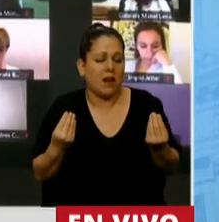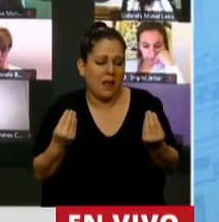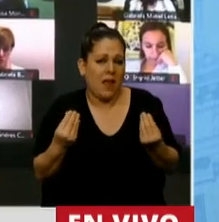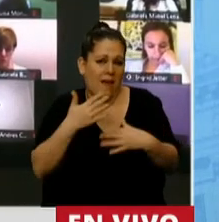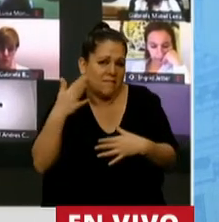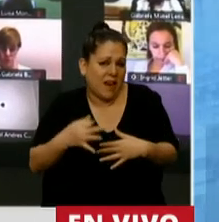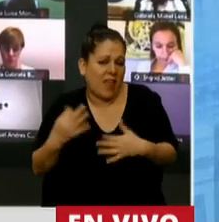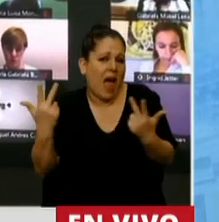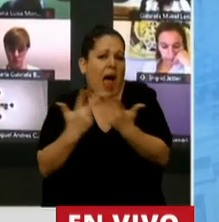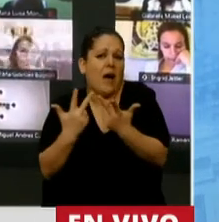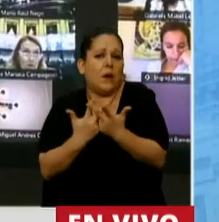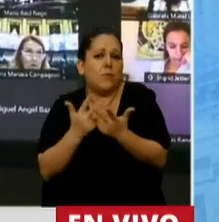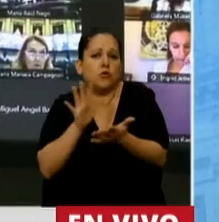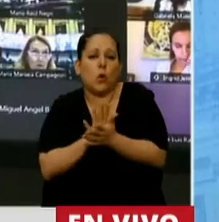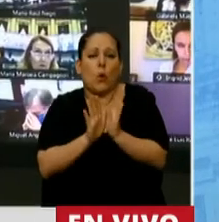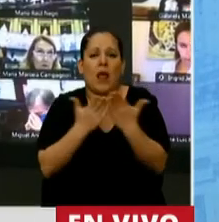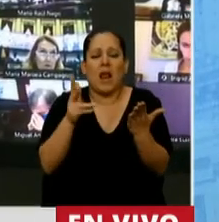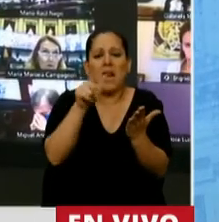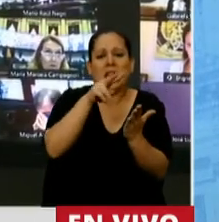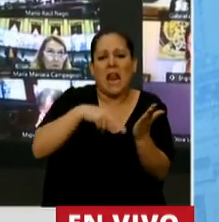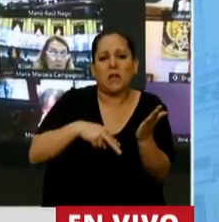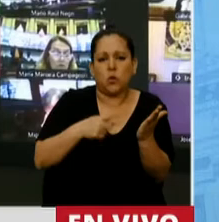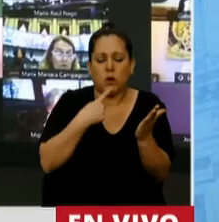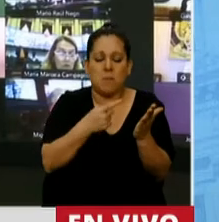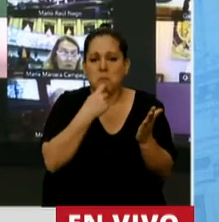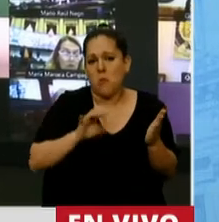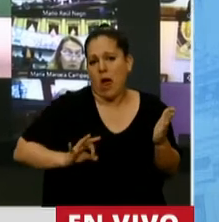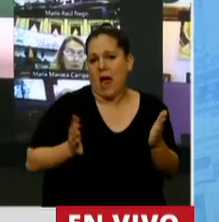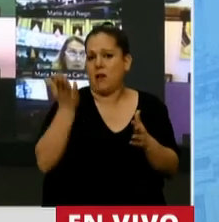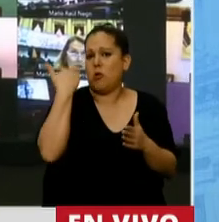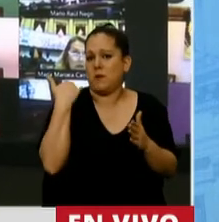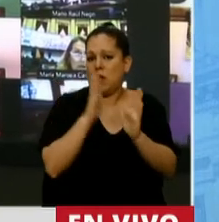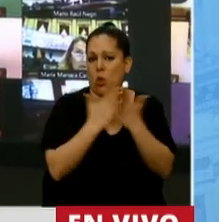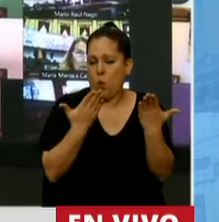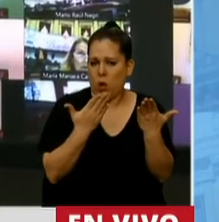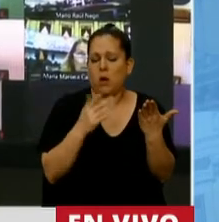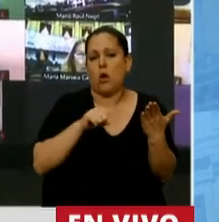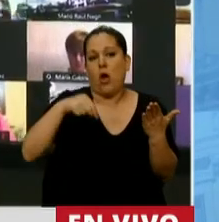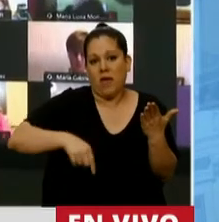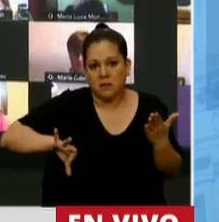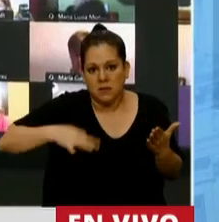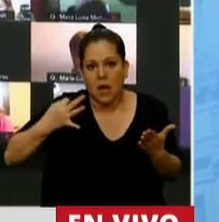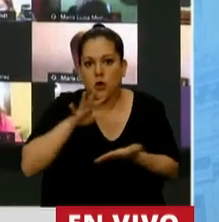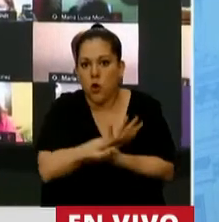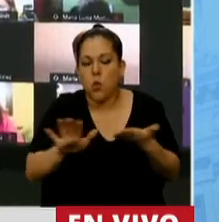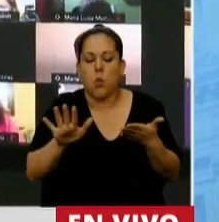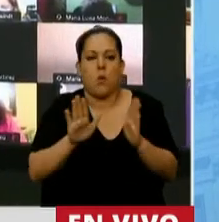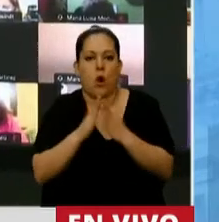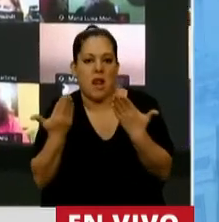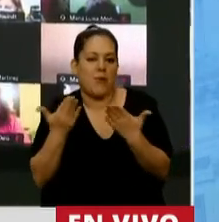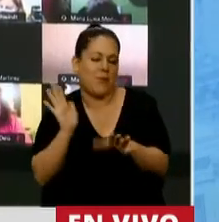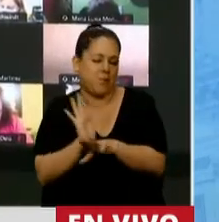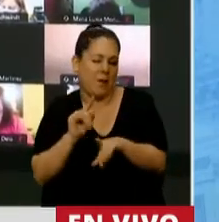hablemos un poco de literatura, ¿no? El año pasado un libro, sinceramente, este año otro libro, hermano, y